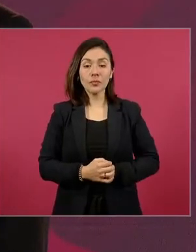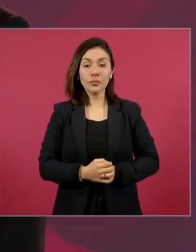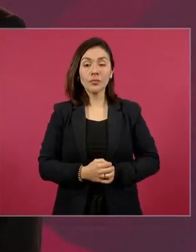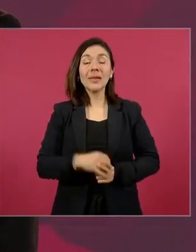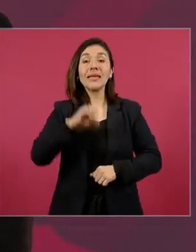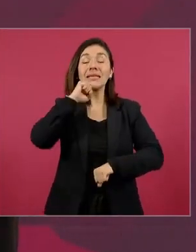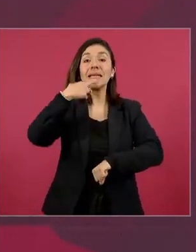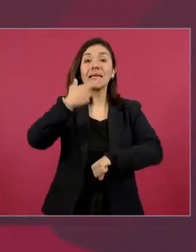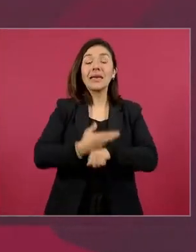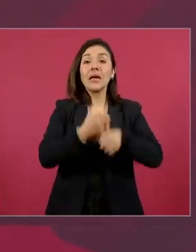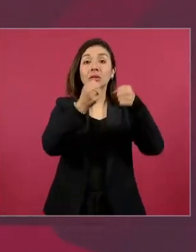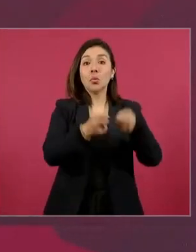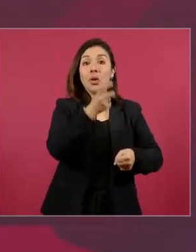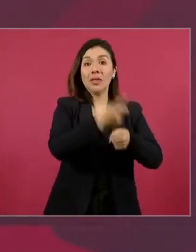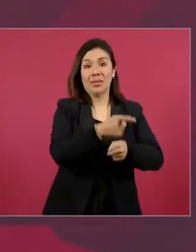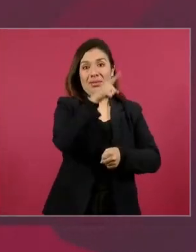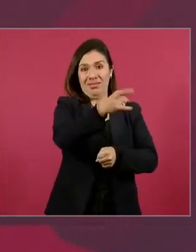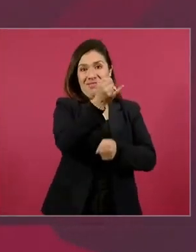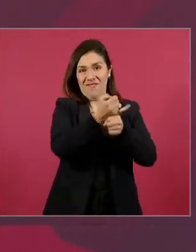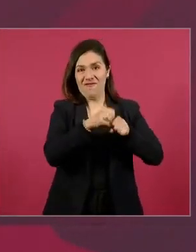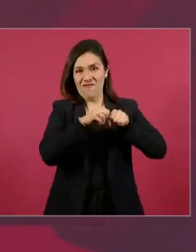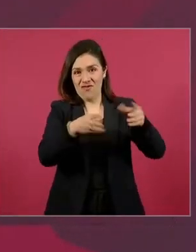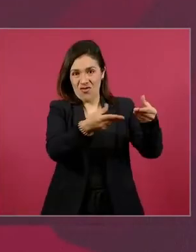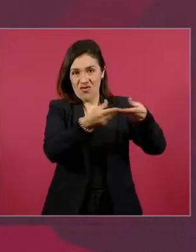Secretaría de Seguridad.